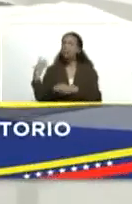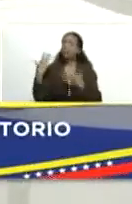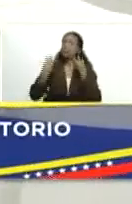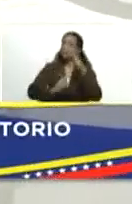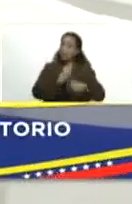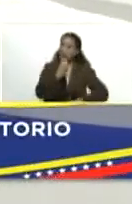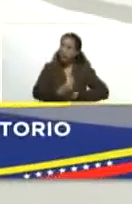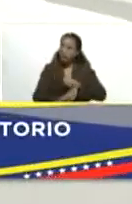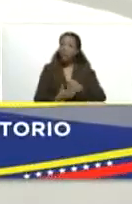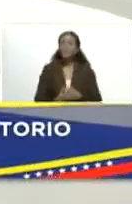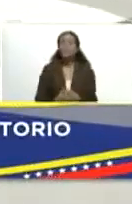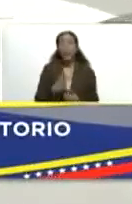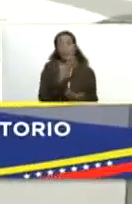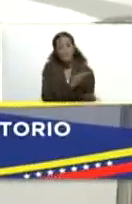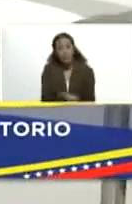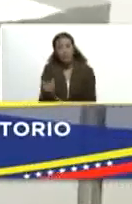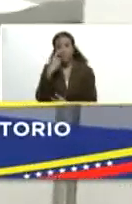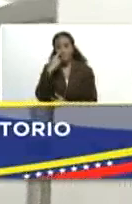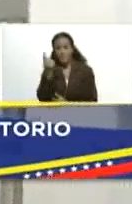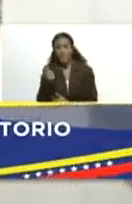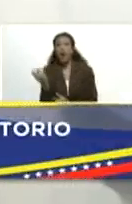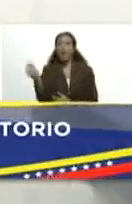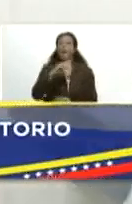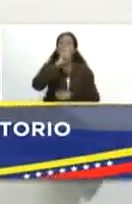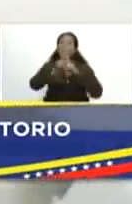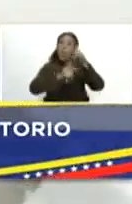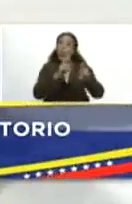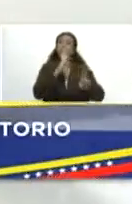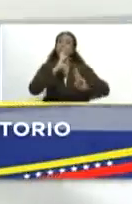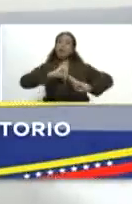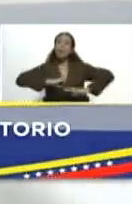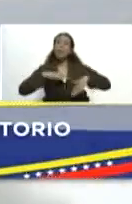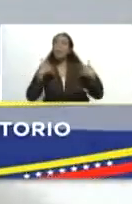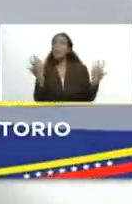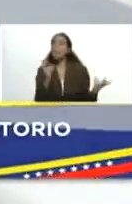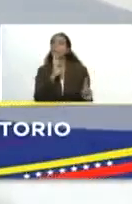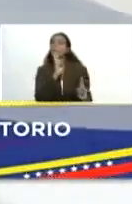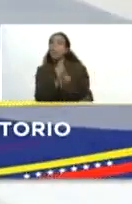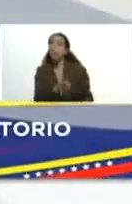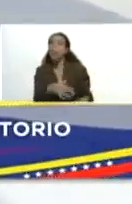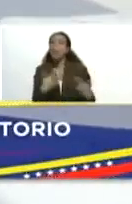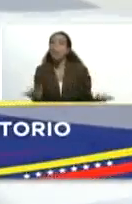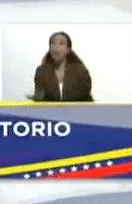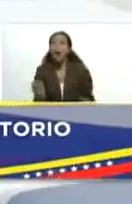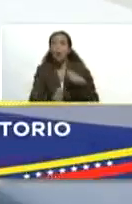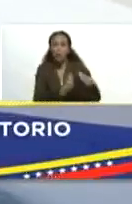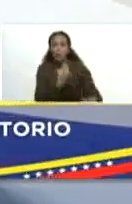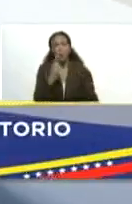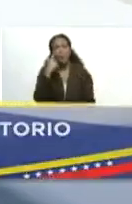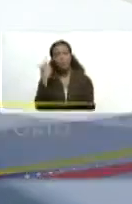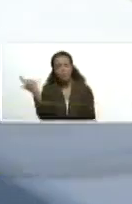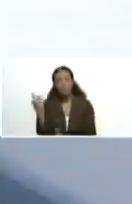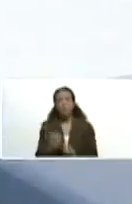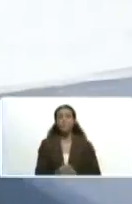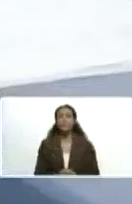llevara a cabo. Adelante, presidente, si tiene alguna pregunta, ¿cómo quedó esta espectacular obra en Revolución?